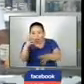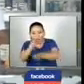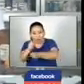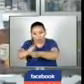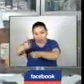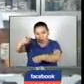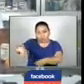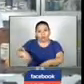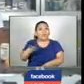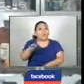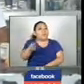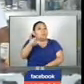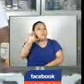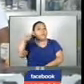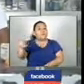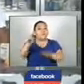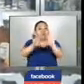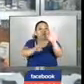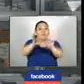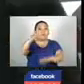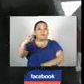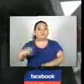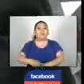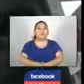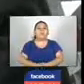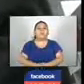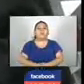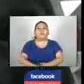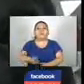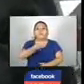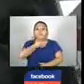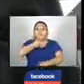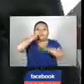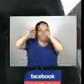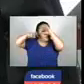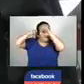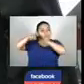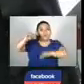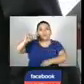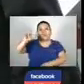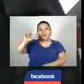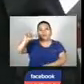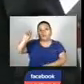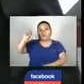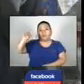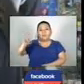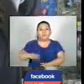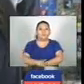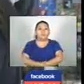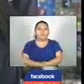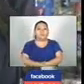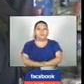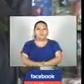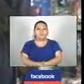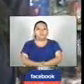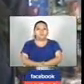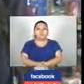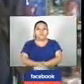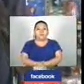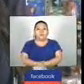abusiva marcando el 910. Un reporte de Iliana Leiva para Noticiero Hechos.